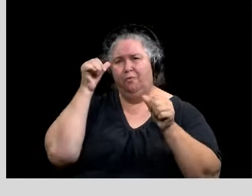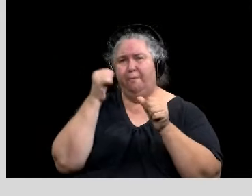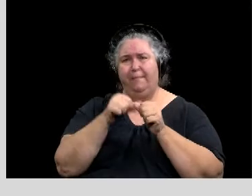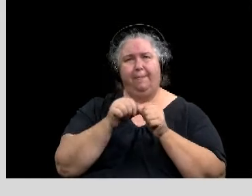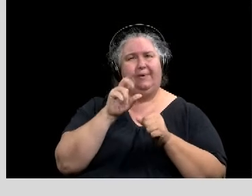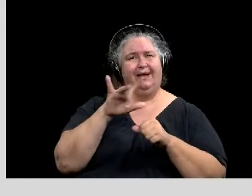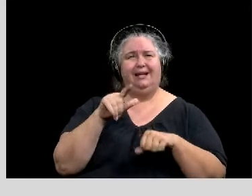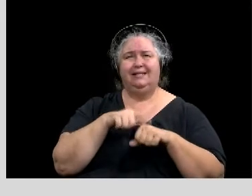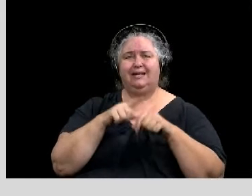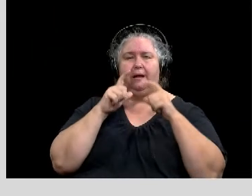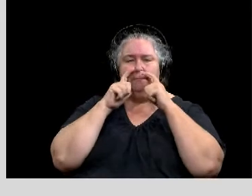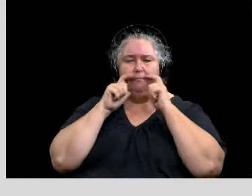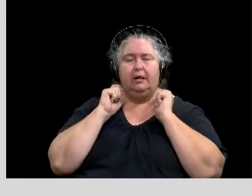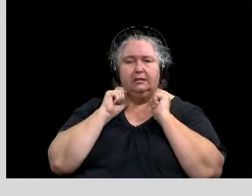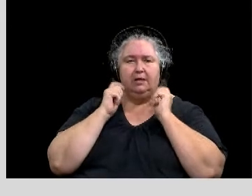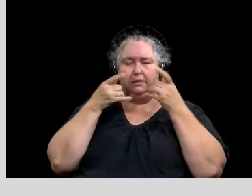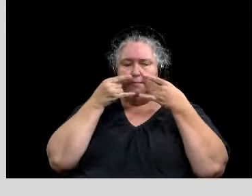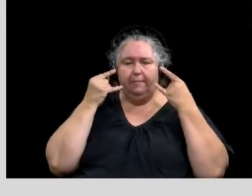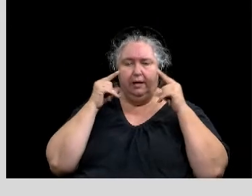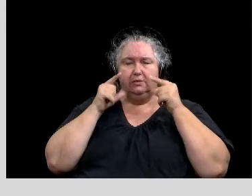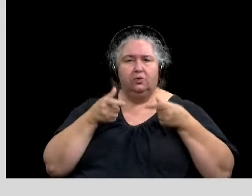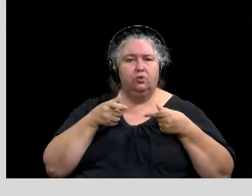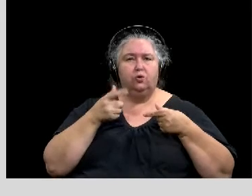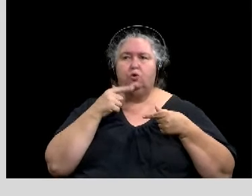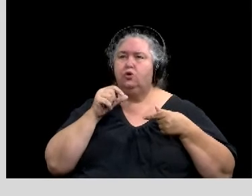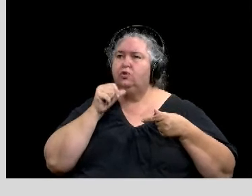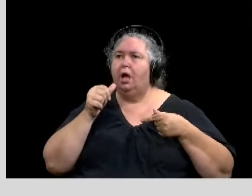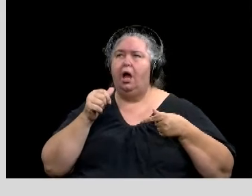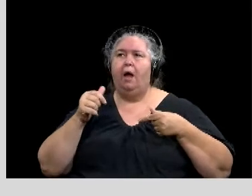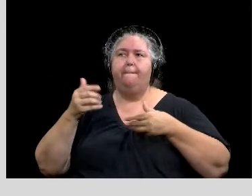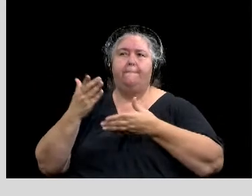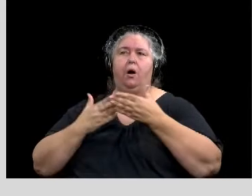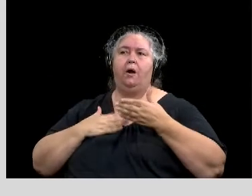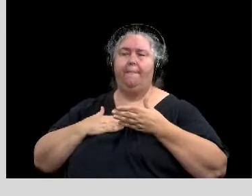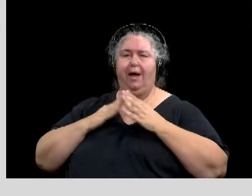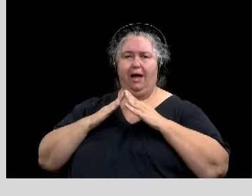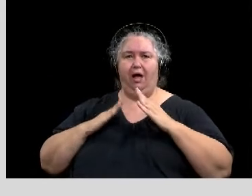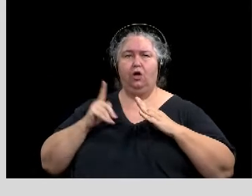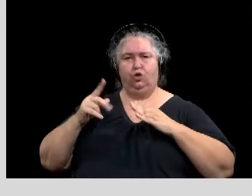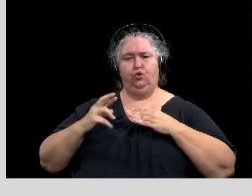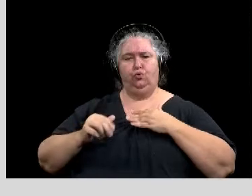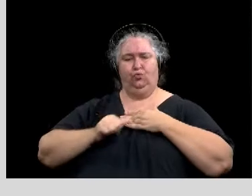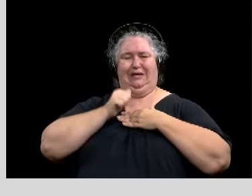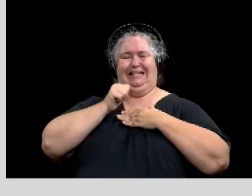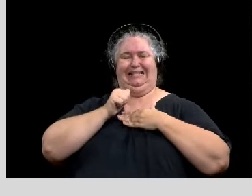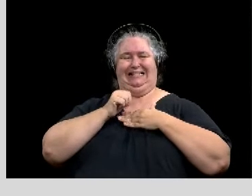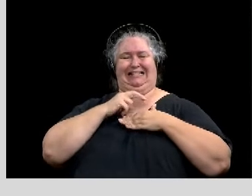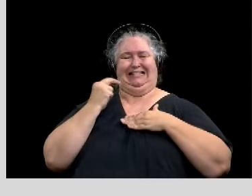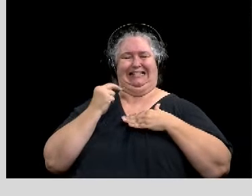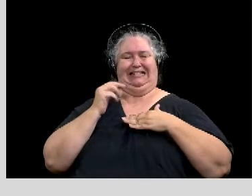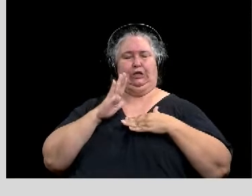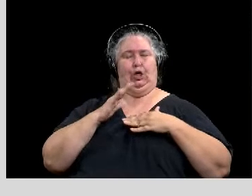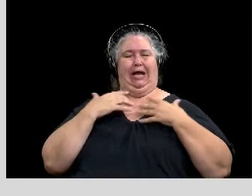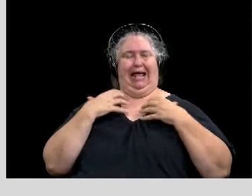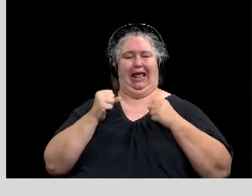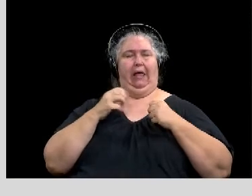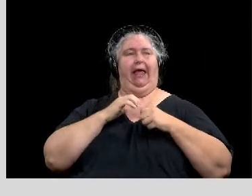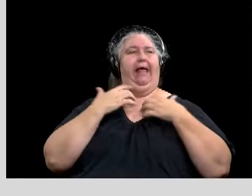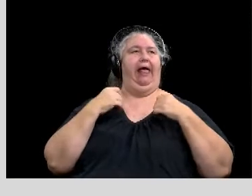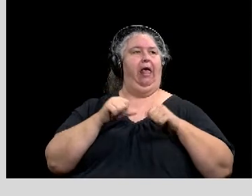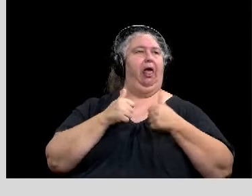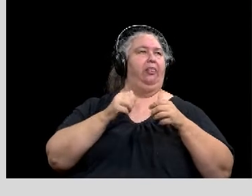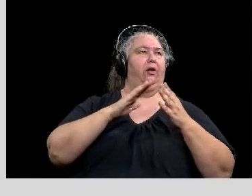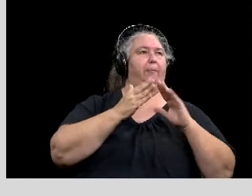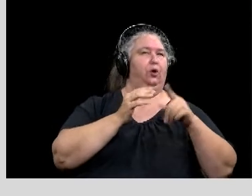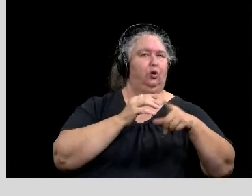cada vez que se baja en la máscara en los que están en su casa estás arriesgando su propia salud y la